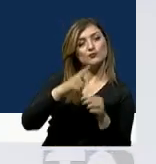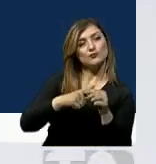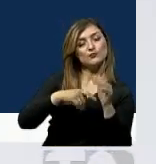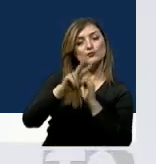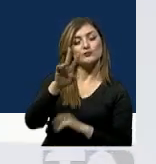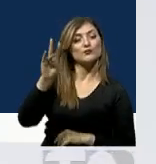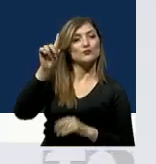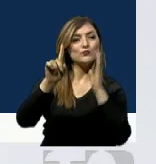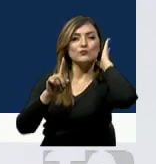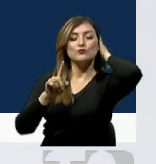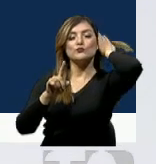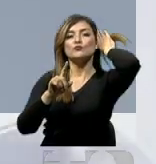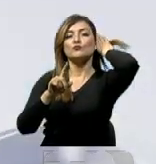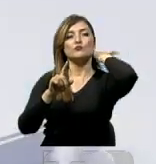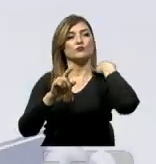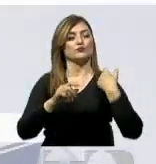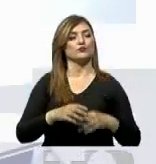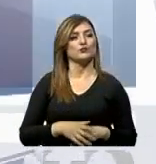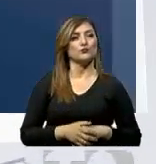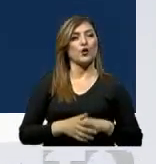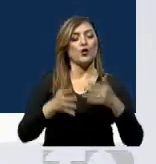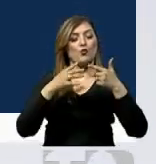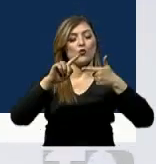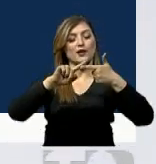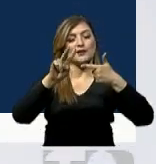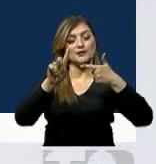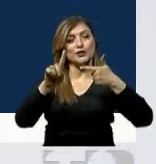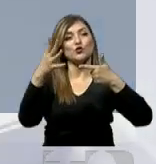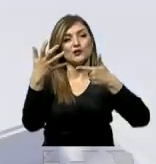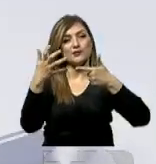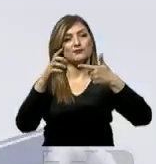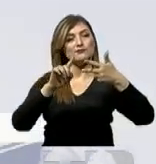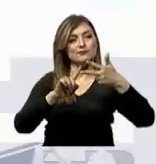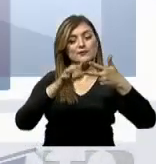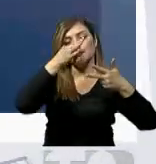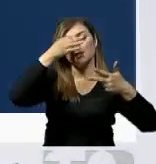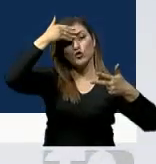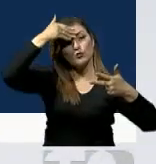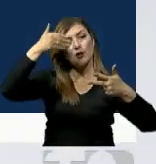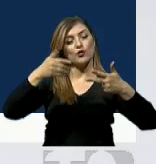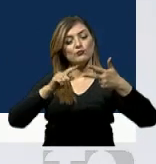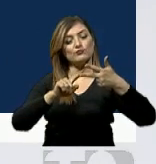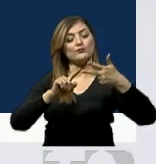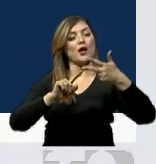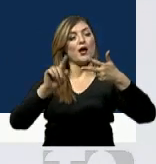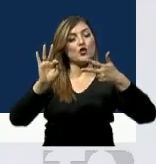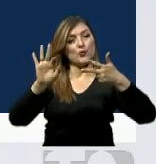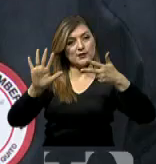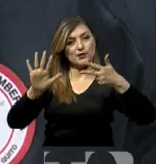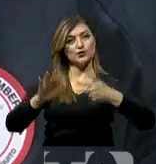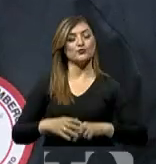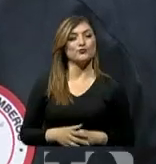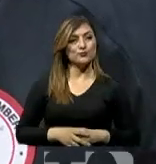registra 271 casos, le sigue Guayaquil con 115 avisos y Santo Domingo contabiliza 95